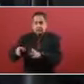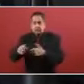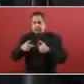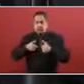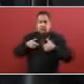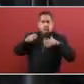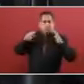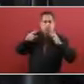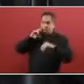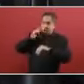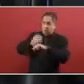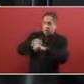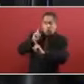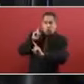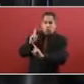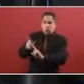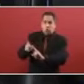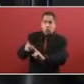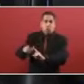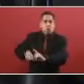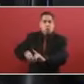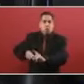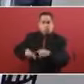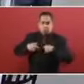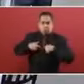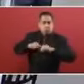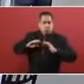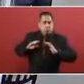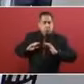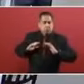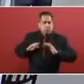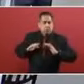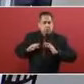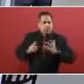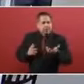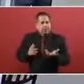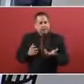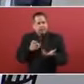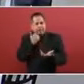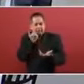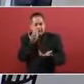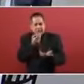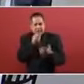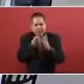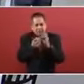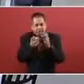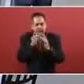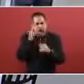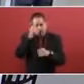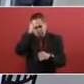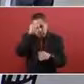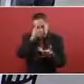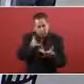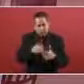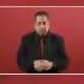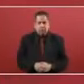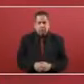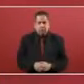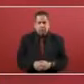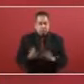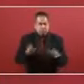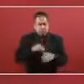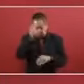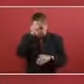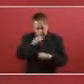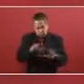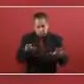son responsabilidad del propio gobierno. ¿Hay alguna opinión al respecto? No, ninguna.